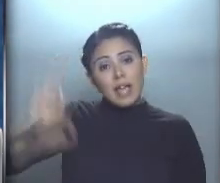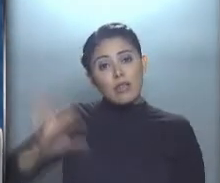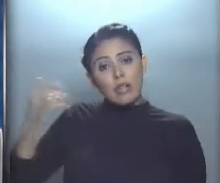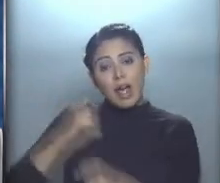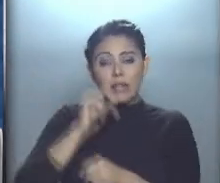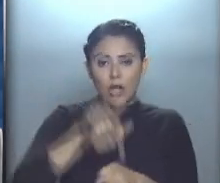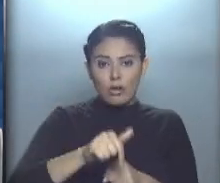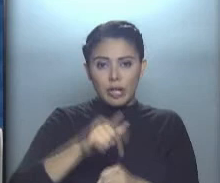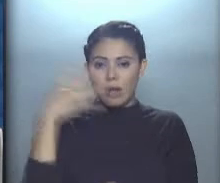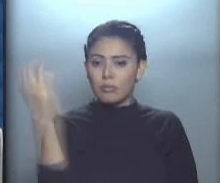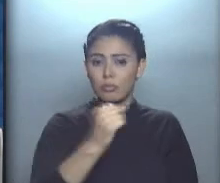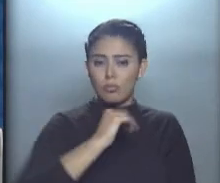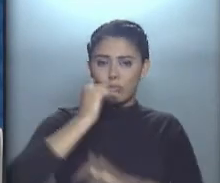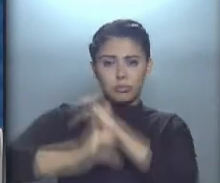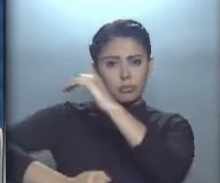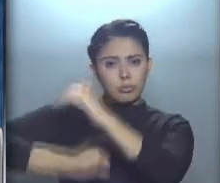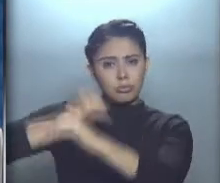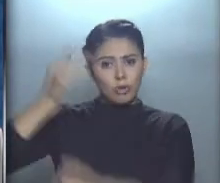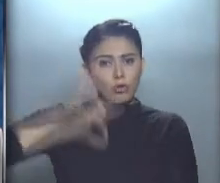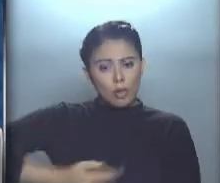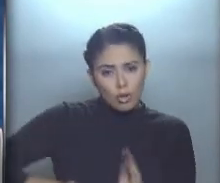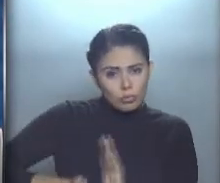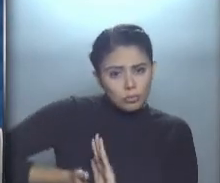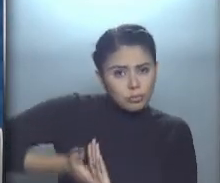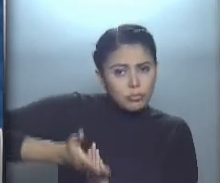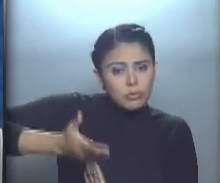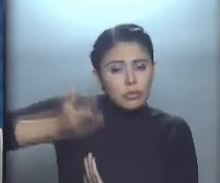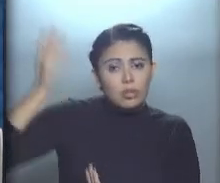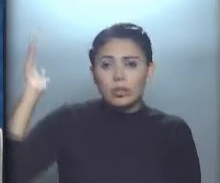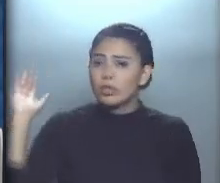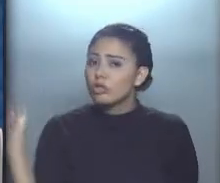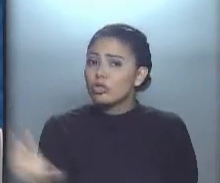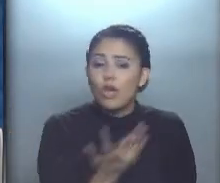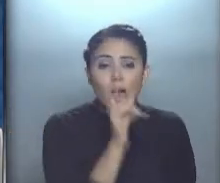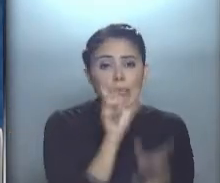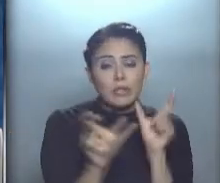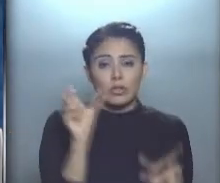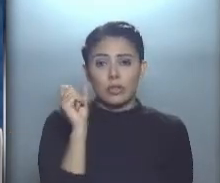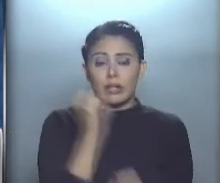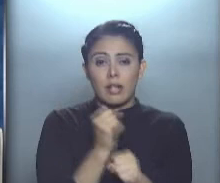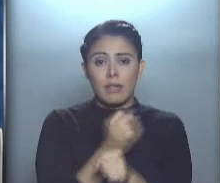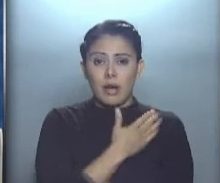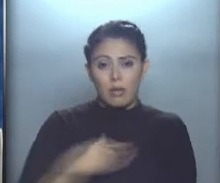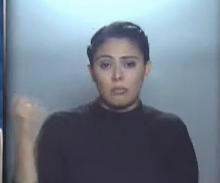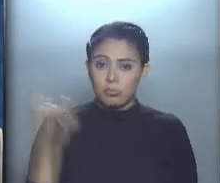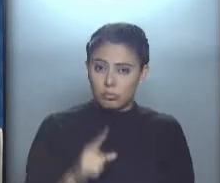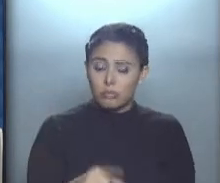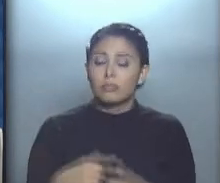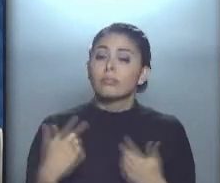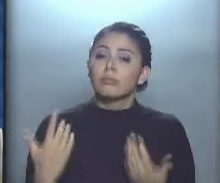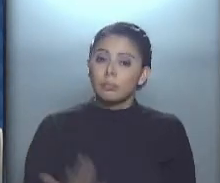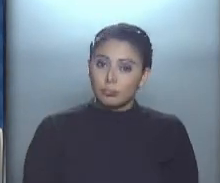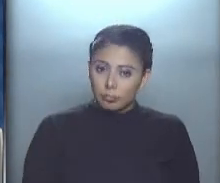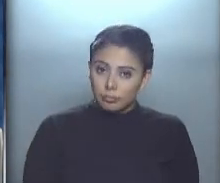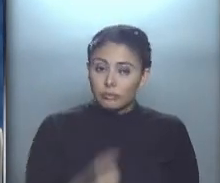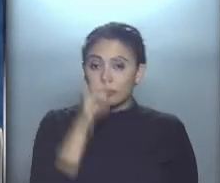un proceso de recuperación en el poder adquisitivo salarial de todo el personal del sector público. Y por eso es